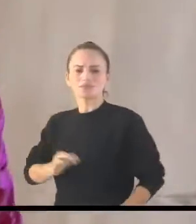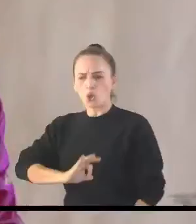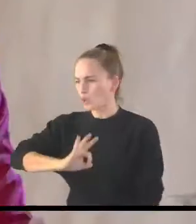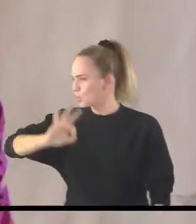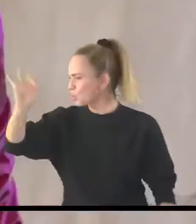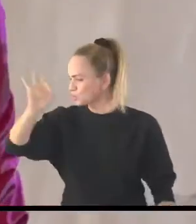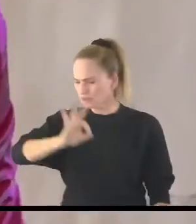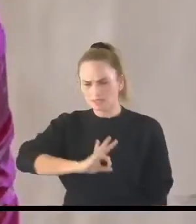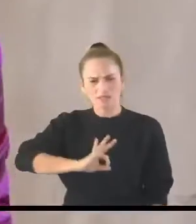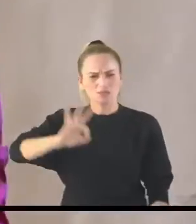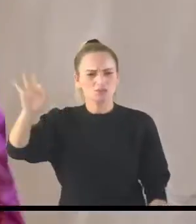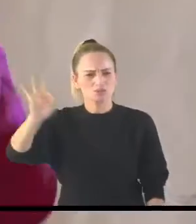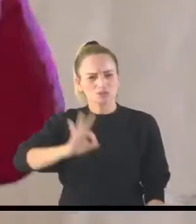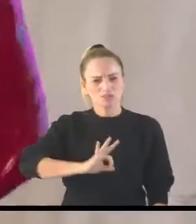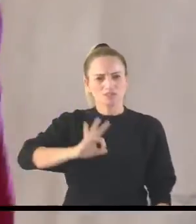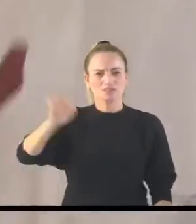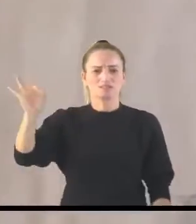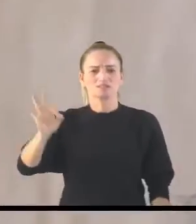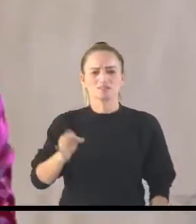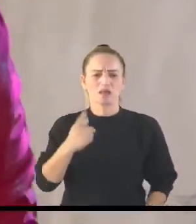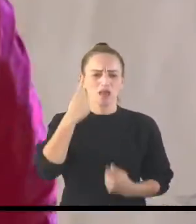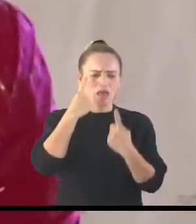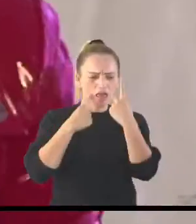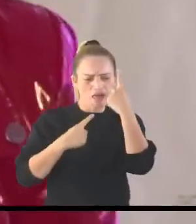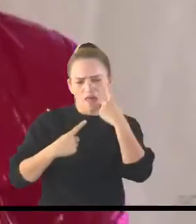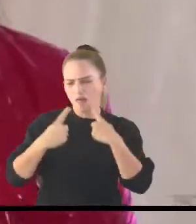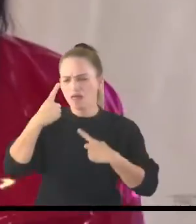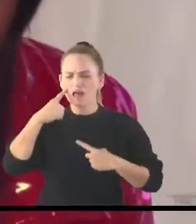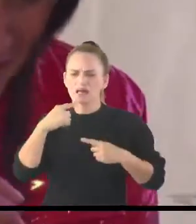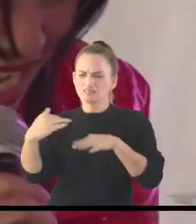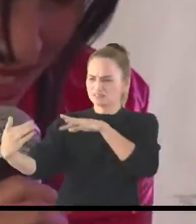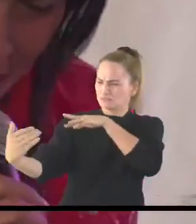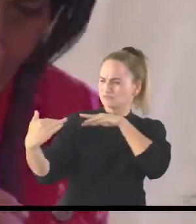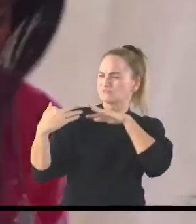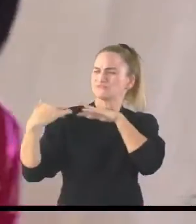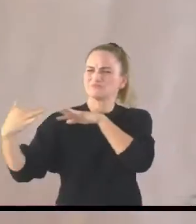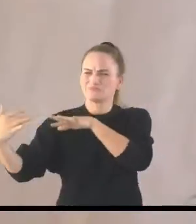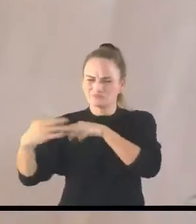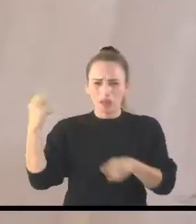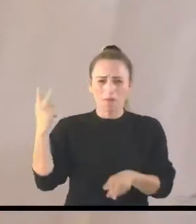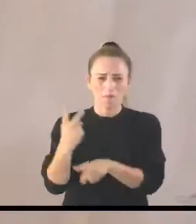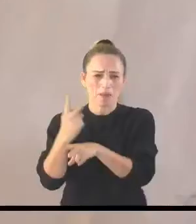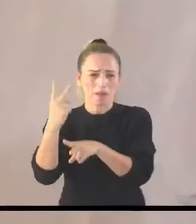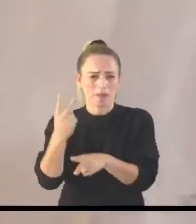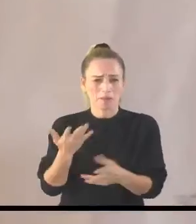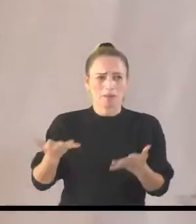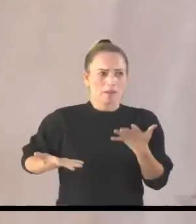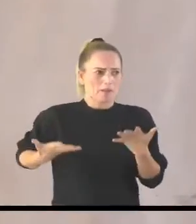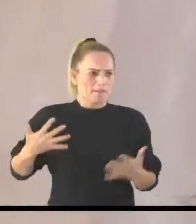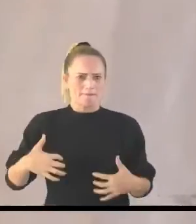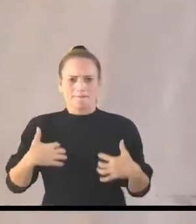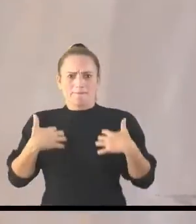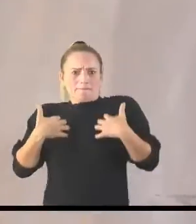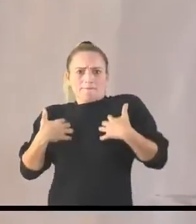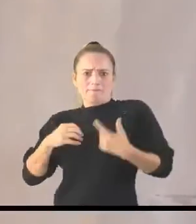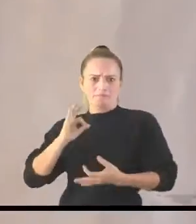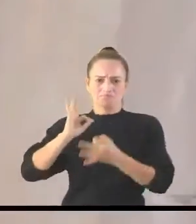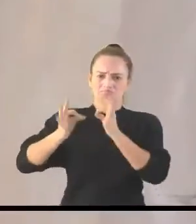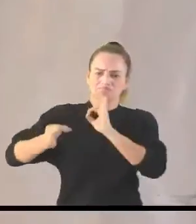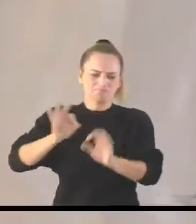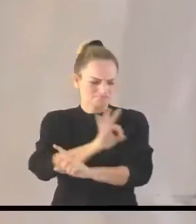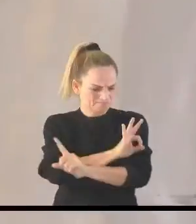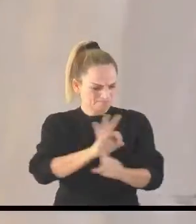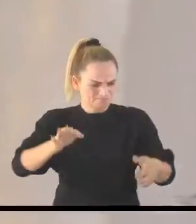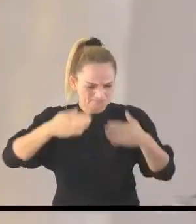Y nunca más corazones llenos de tanta sevicia, sembrando en la noche tantas